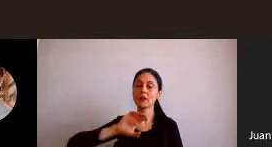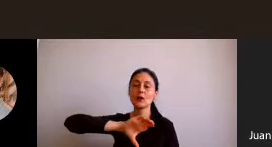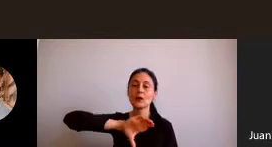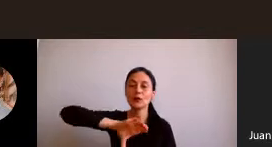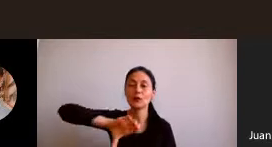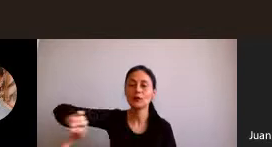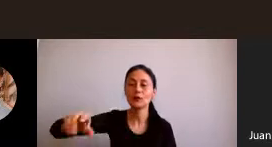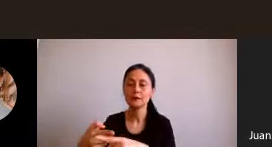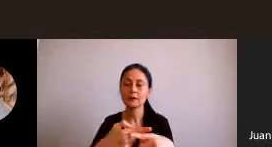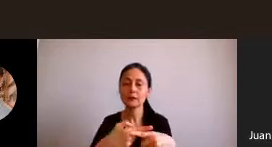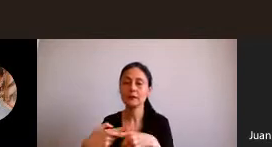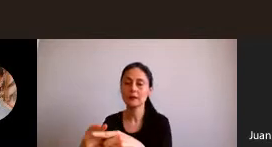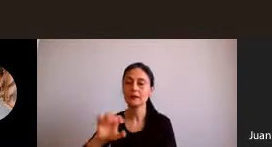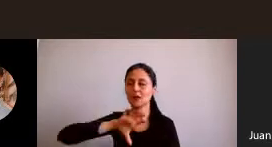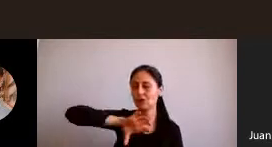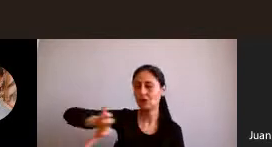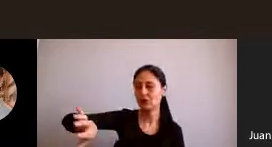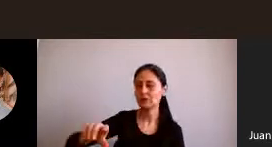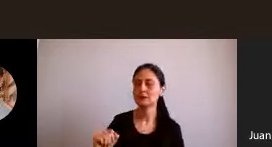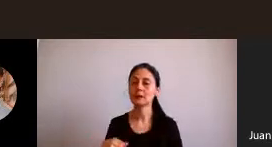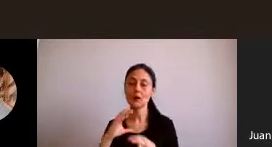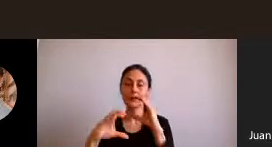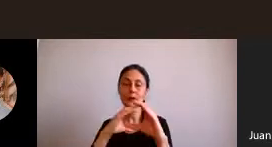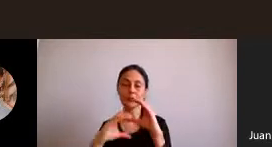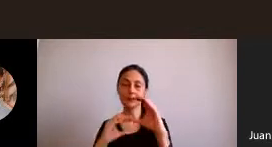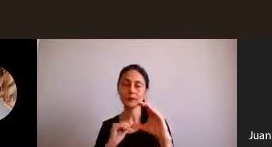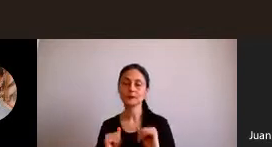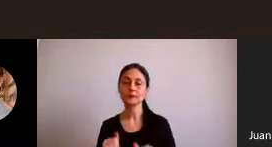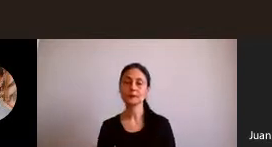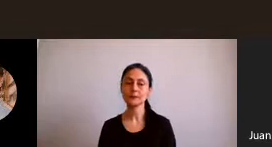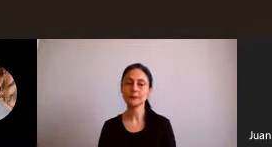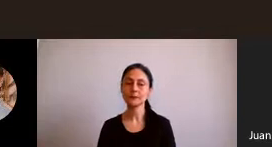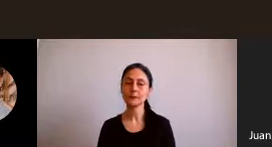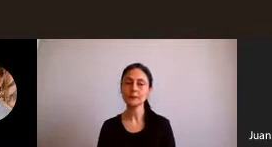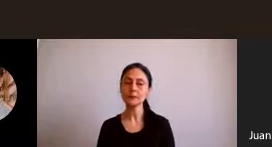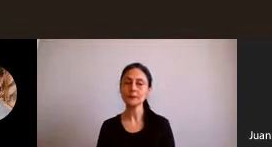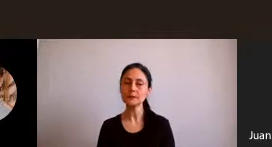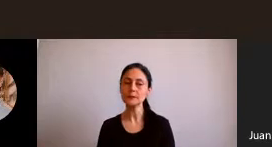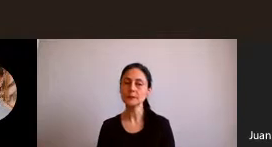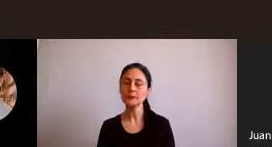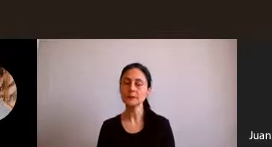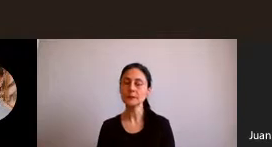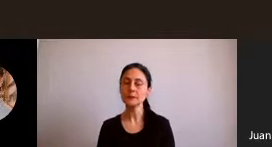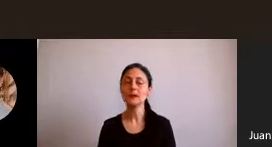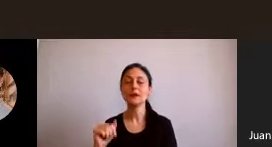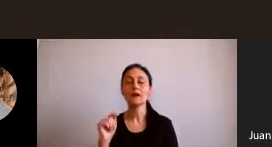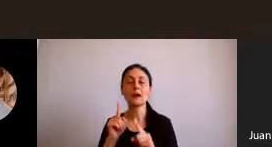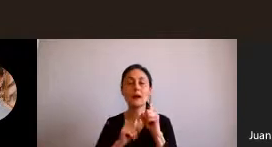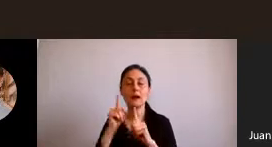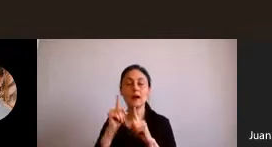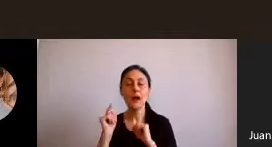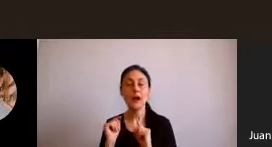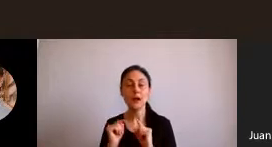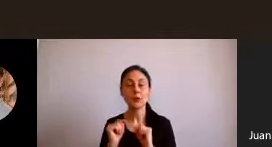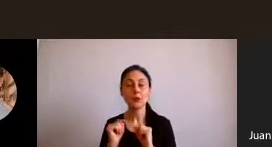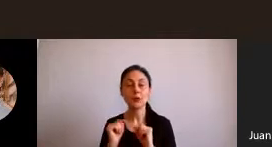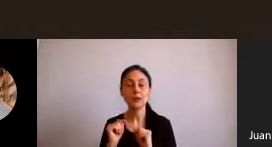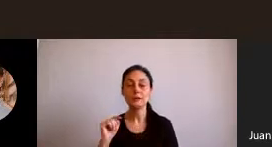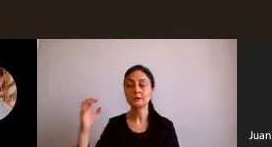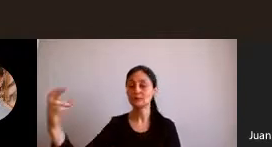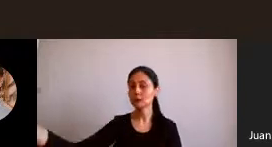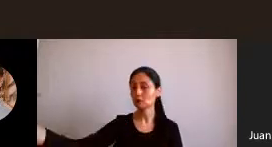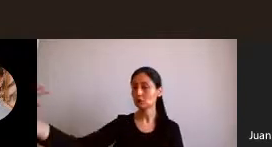de la comunicación, ya que estos pacientes al muchas veces estar con estas mismas intervenciones, como les decía, por ejemplo, ventilación mecánica,